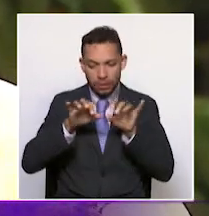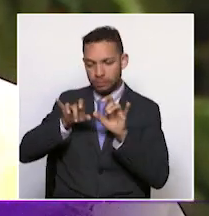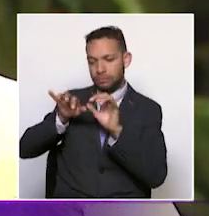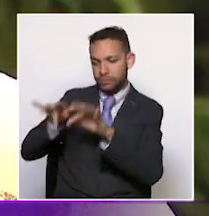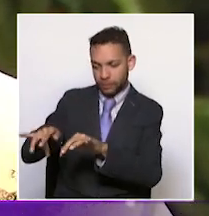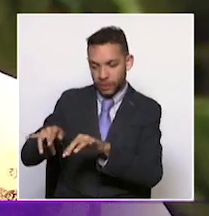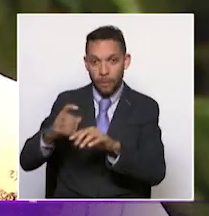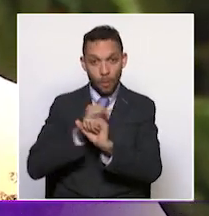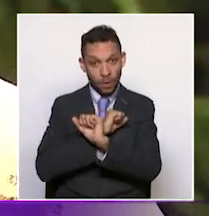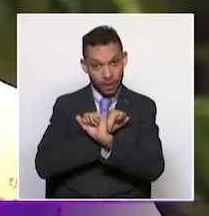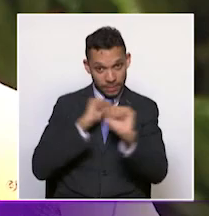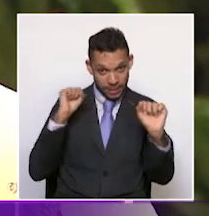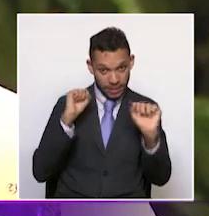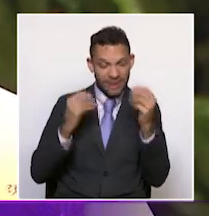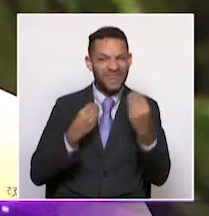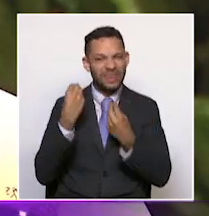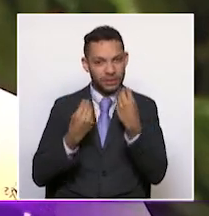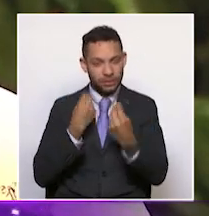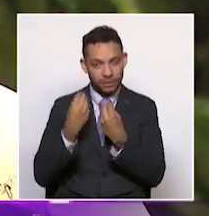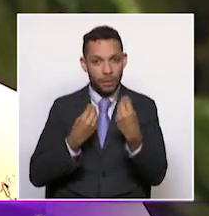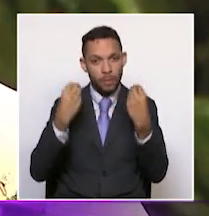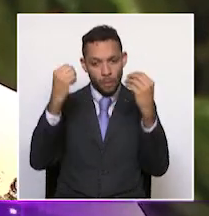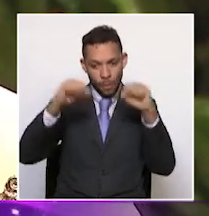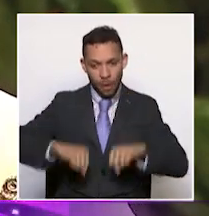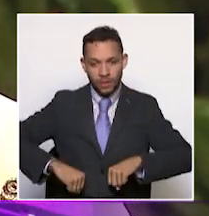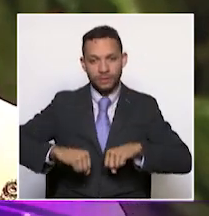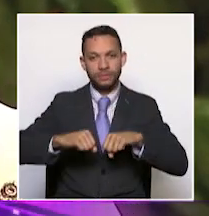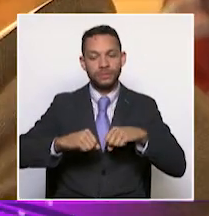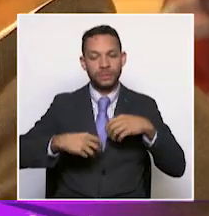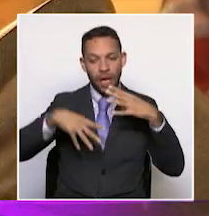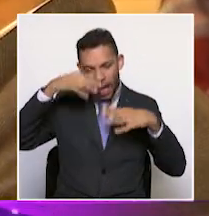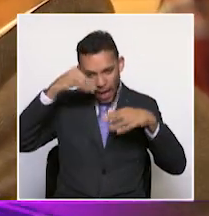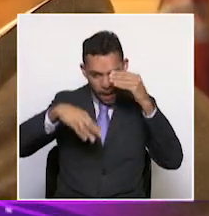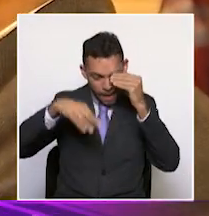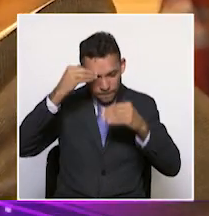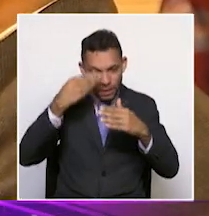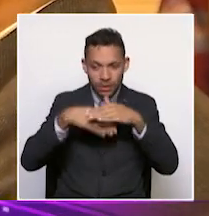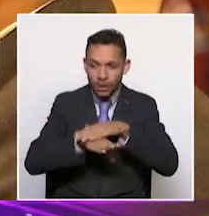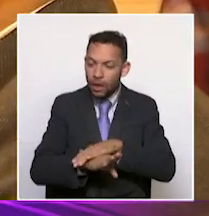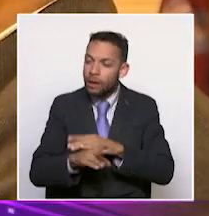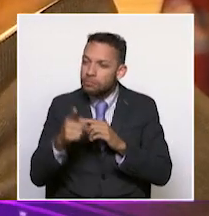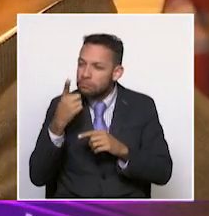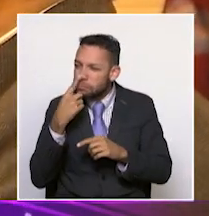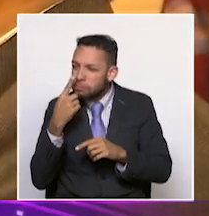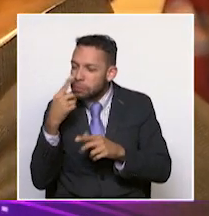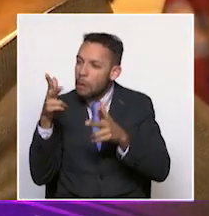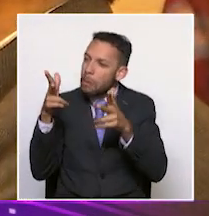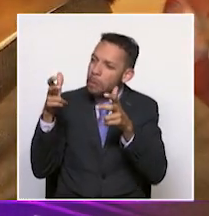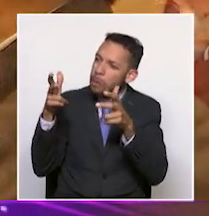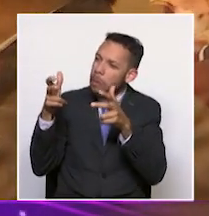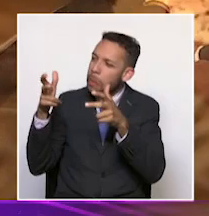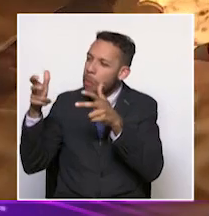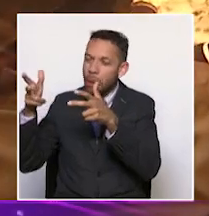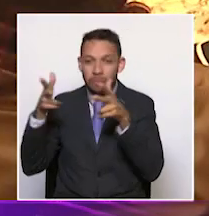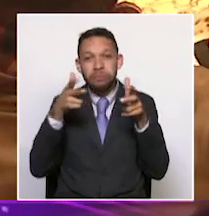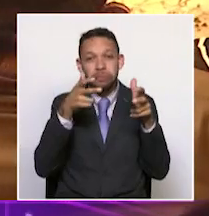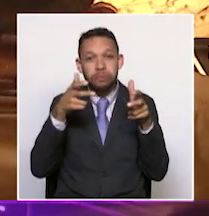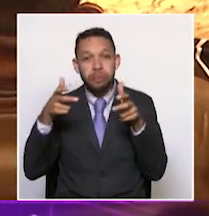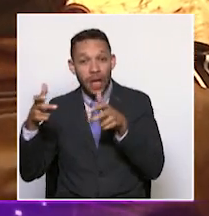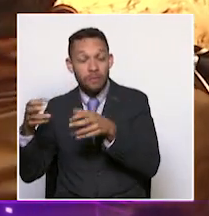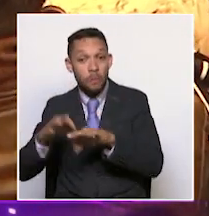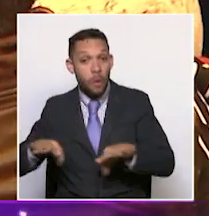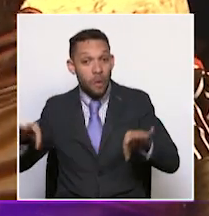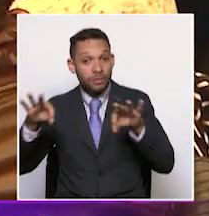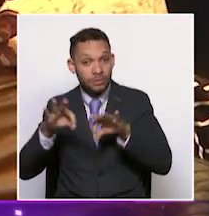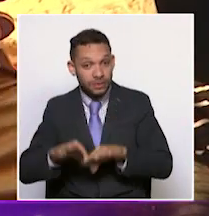la mañana van a poder asistir a laboratorios, un acceso totalmente gratuito, no es una feria, es